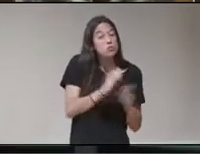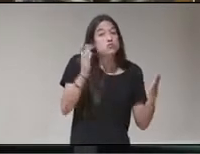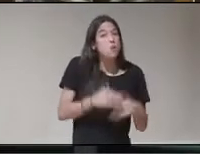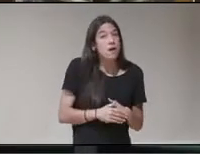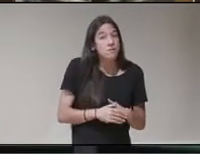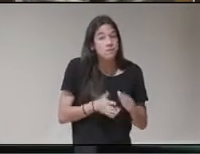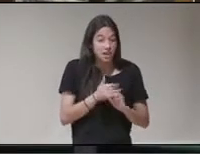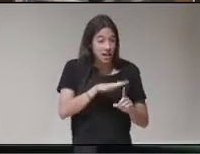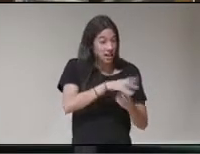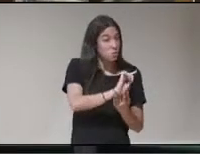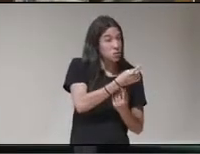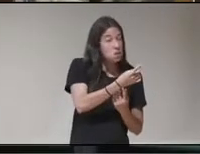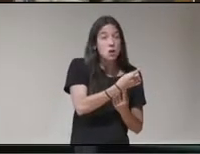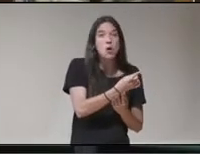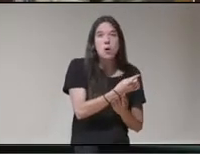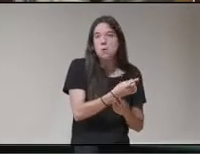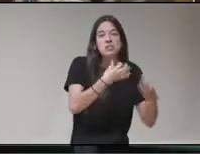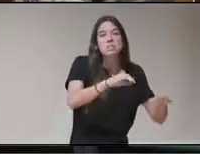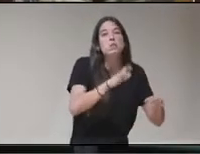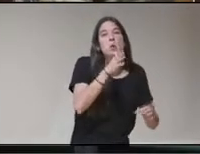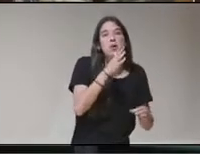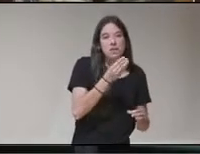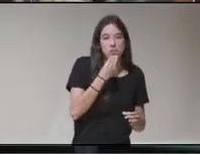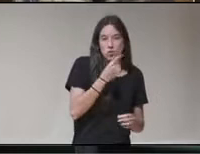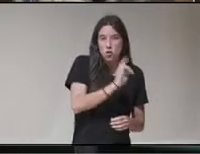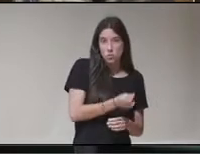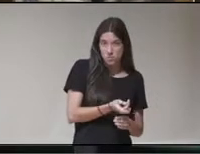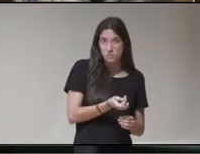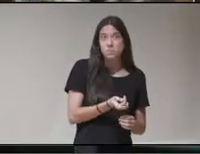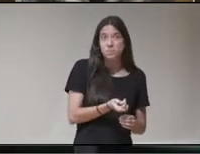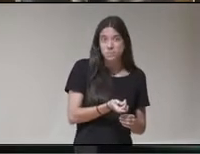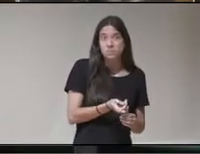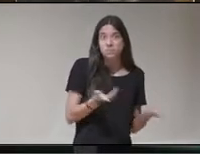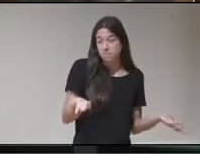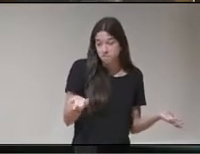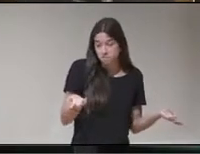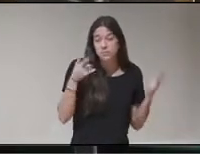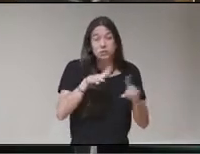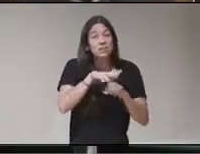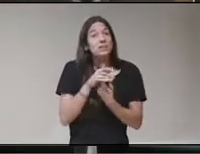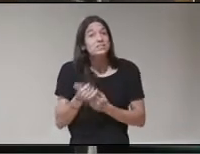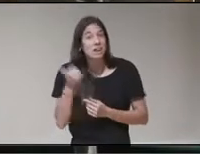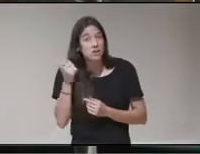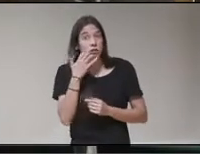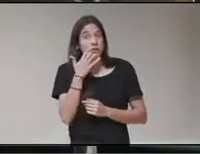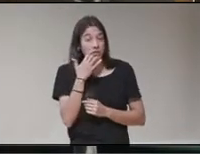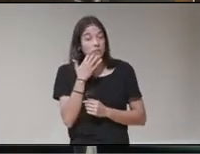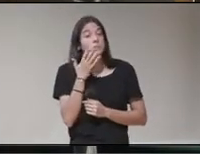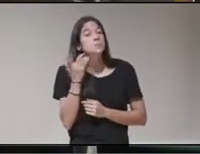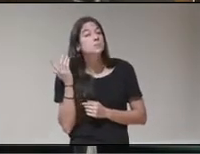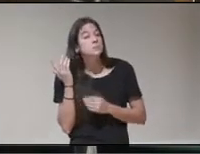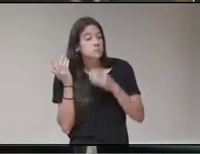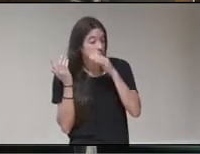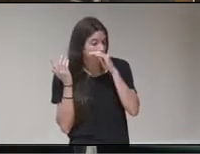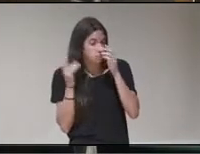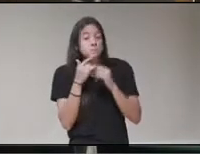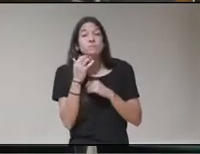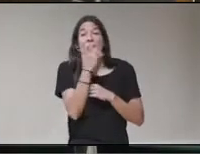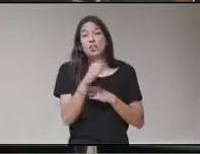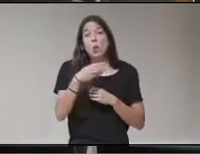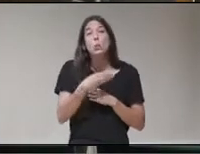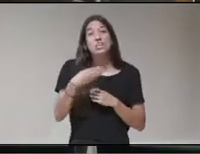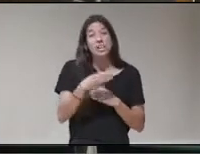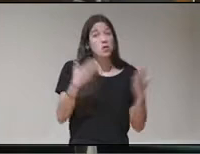primero de los casos, simplemente porque no se los suministramos a los bichos. Y entonces, como no hay ácido